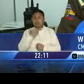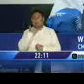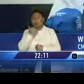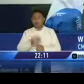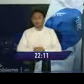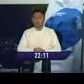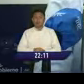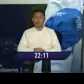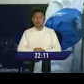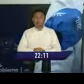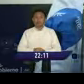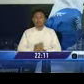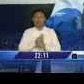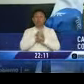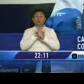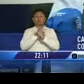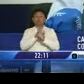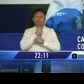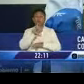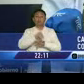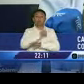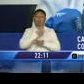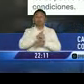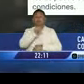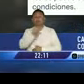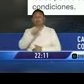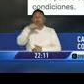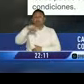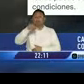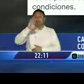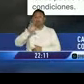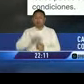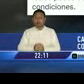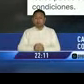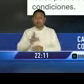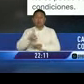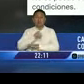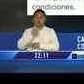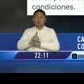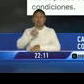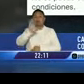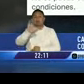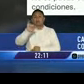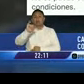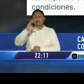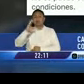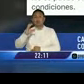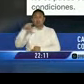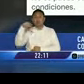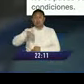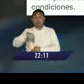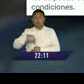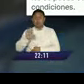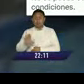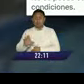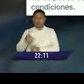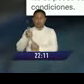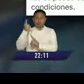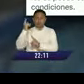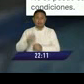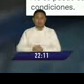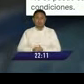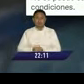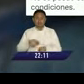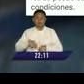robar algo. En Twitter, el director de la ANT escribió: el director del TIG de la entidad sufrió un grave atentado contra su vida.